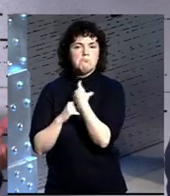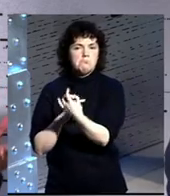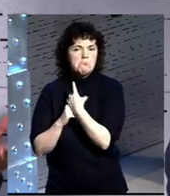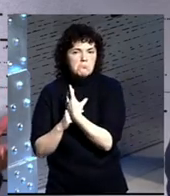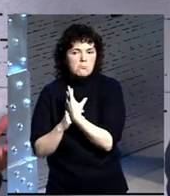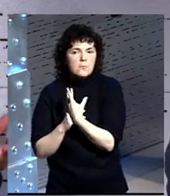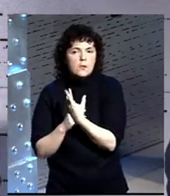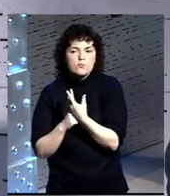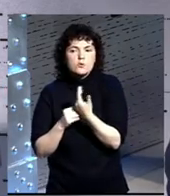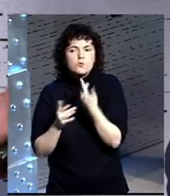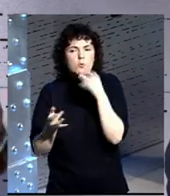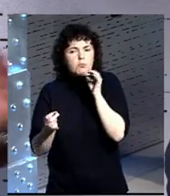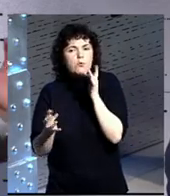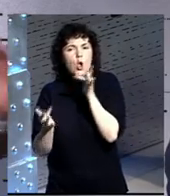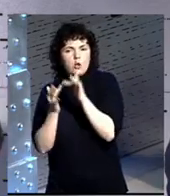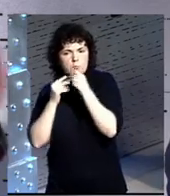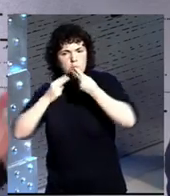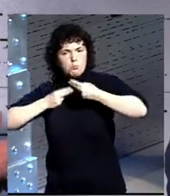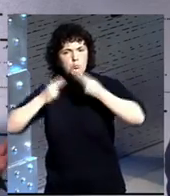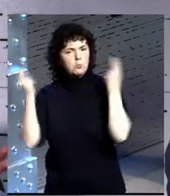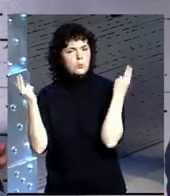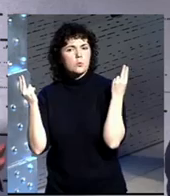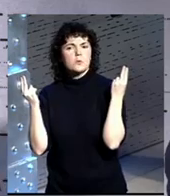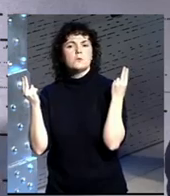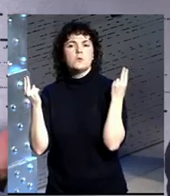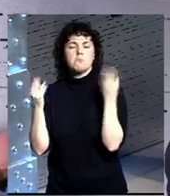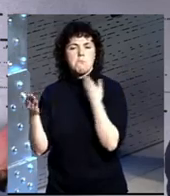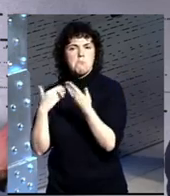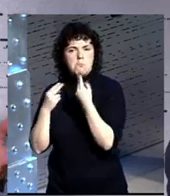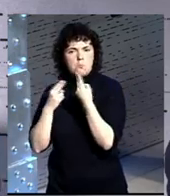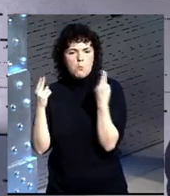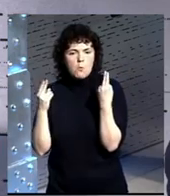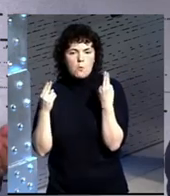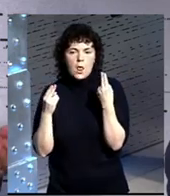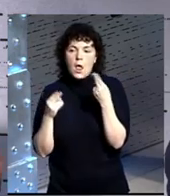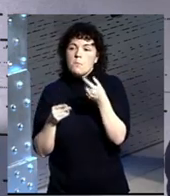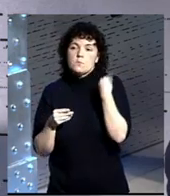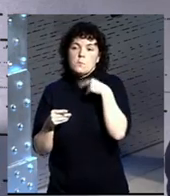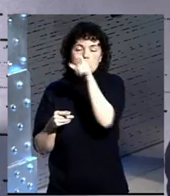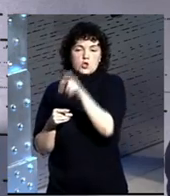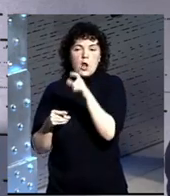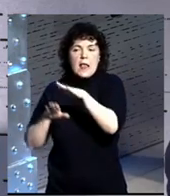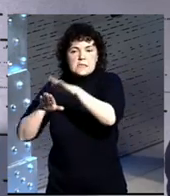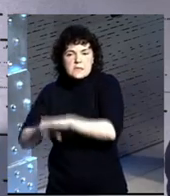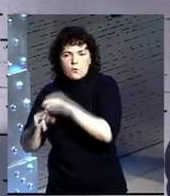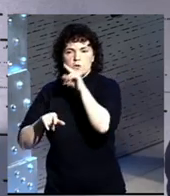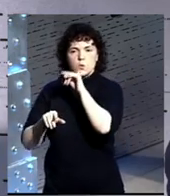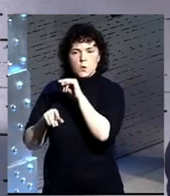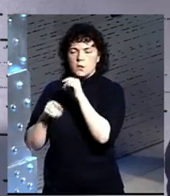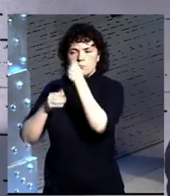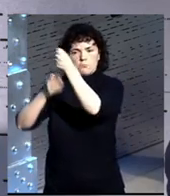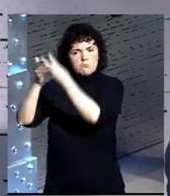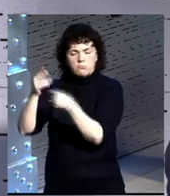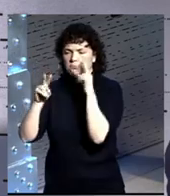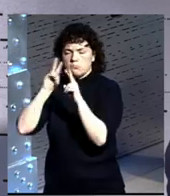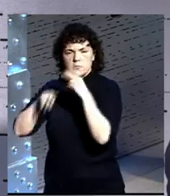Y son contactos públicos, son contactos que ponen en común con todos los seguidores de Twitter esa comunicación. Somos